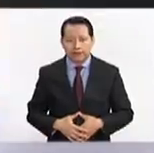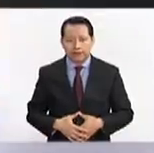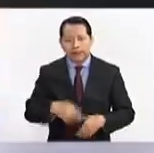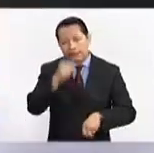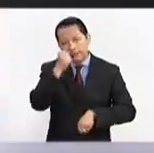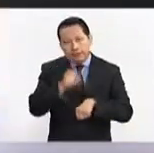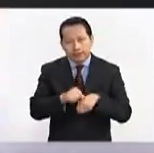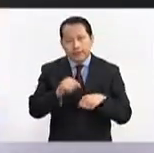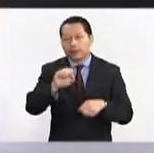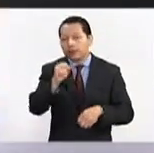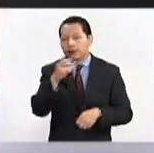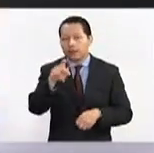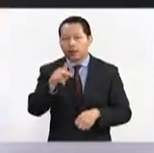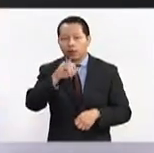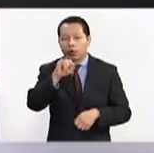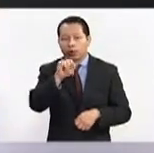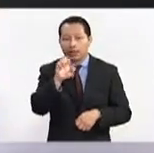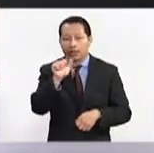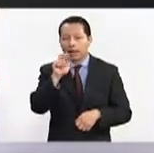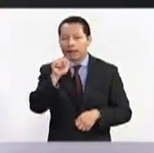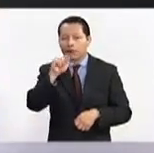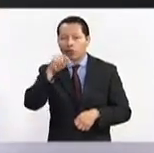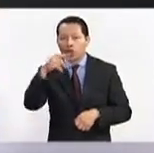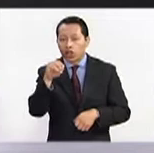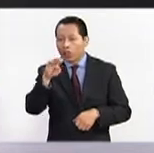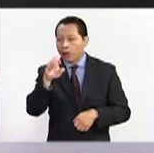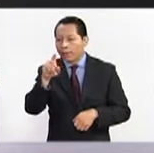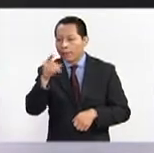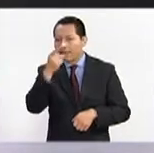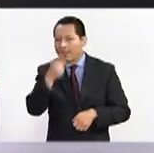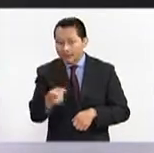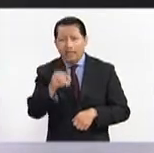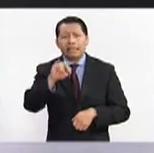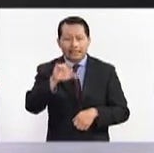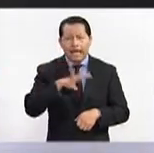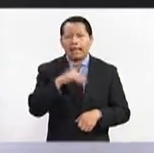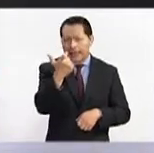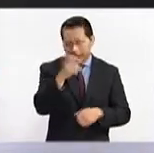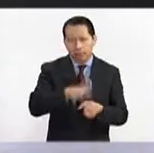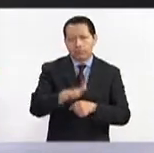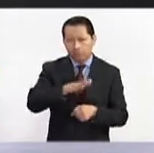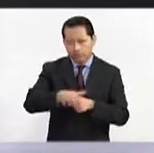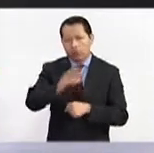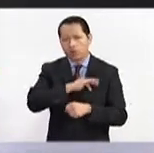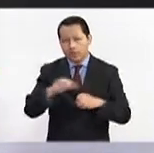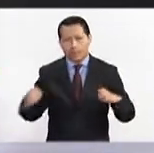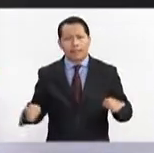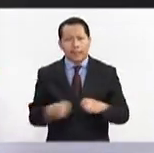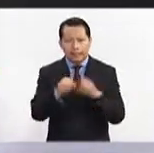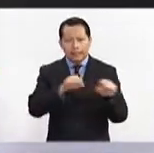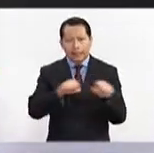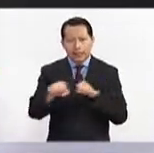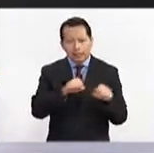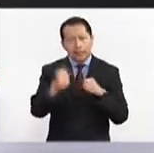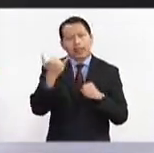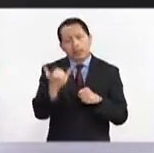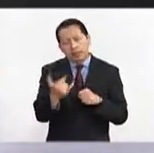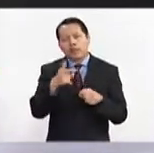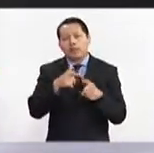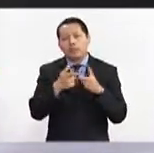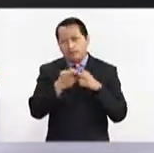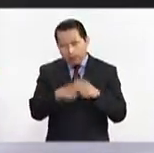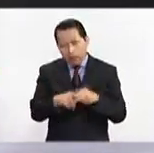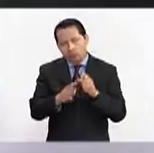El secretario de Hacienda, José Antonio Meade, dijo que sí hay recursos suficientes para hacer frente a la contingencia de los terremotos y comenzar